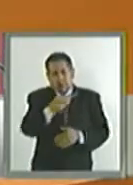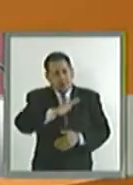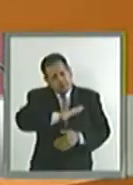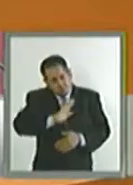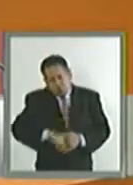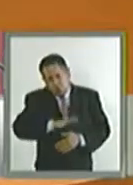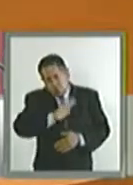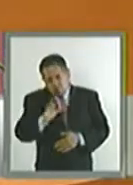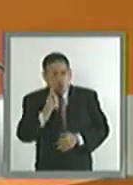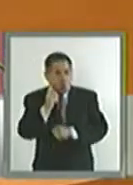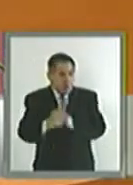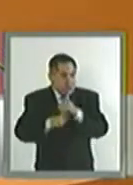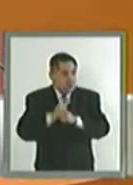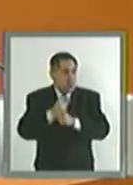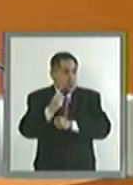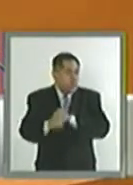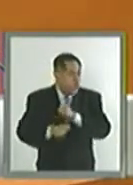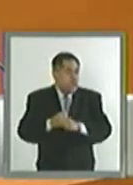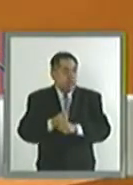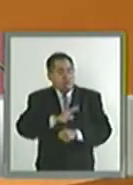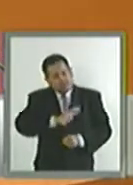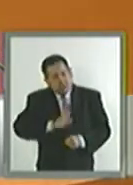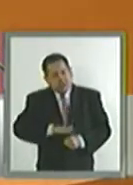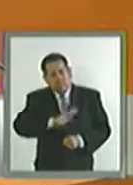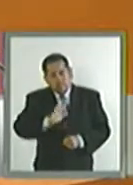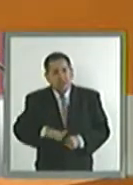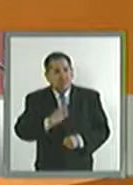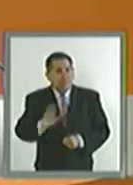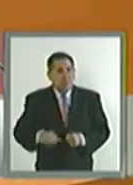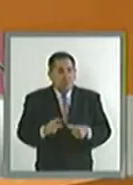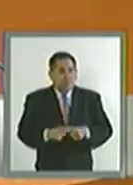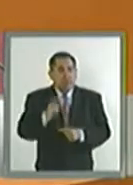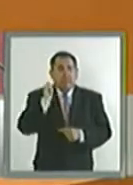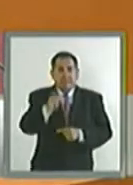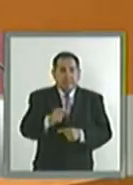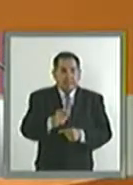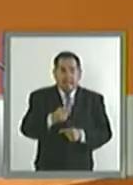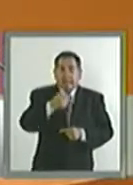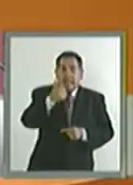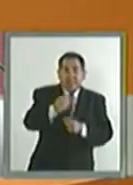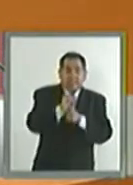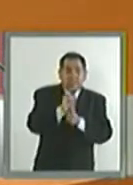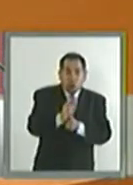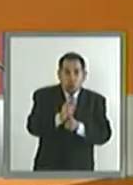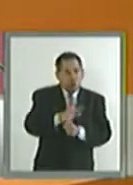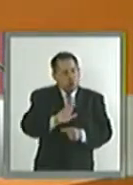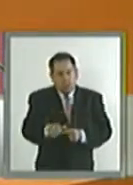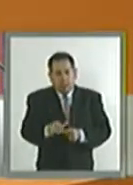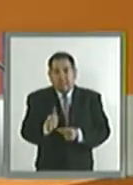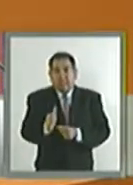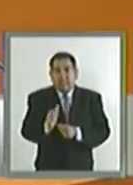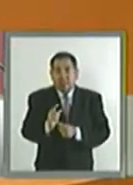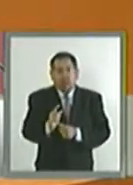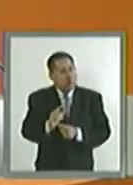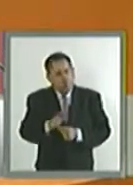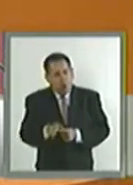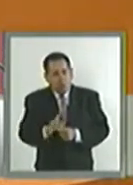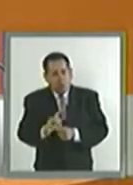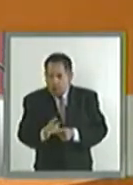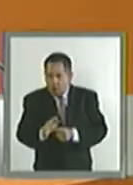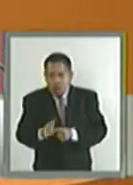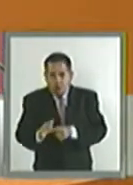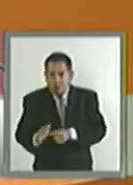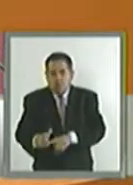defunciones al año, es decir, un deceso cada 6 segundos a nivel mundial asociado a